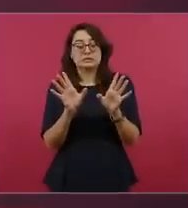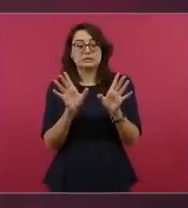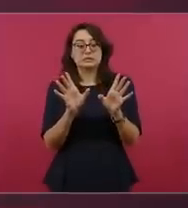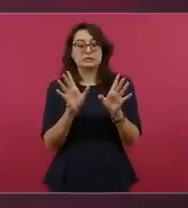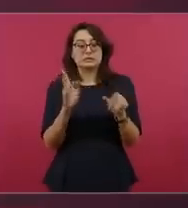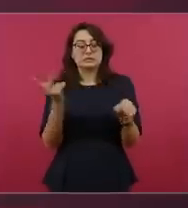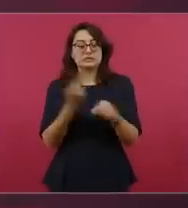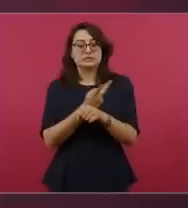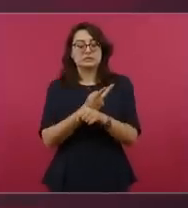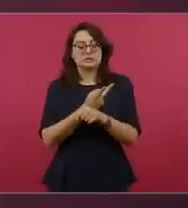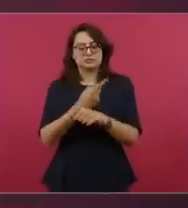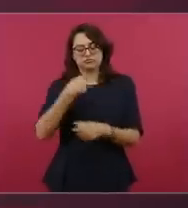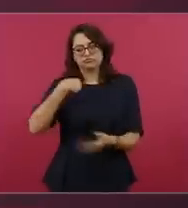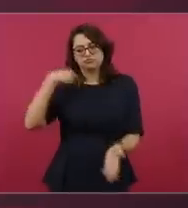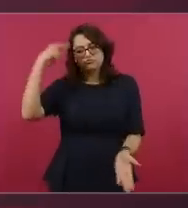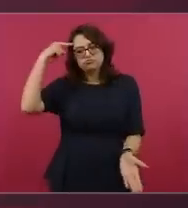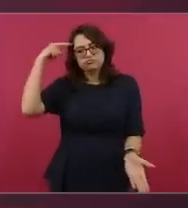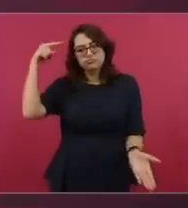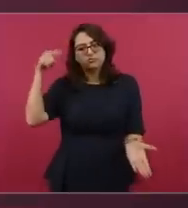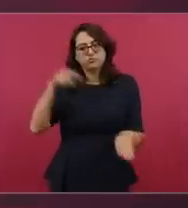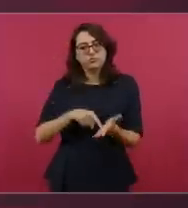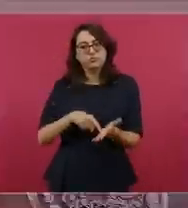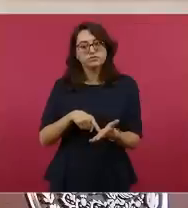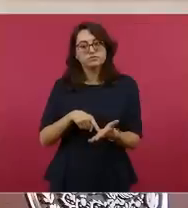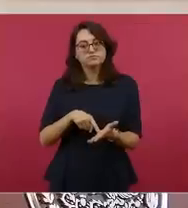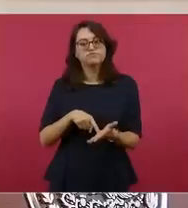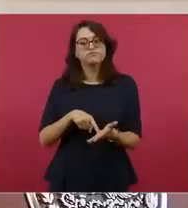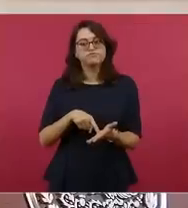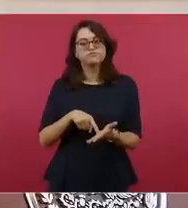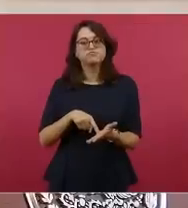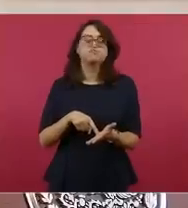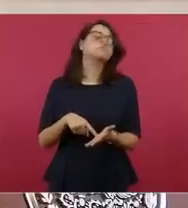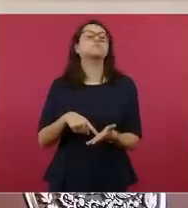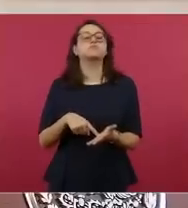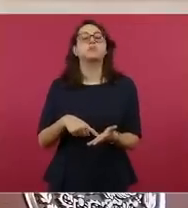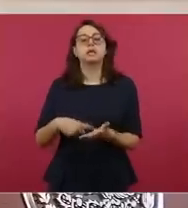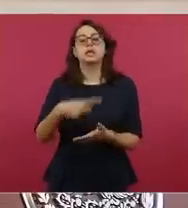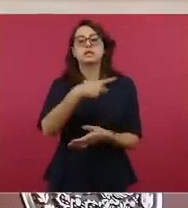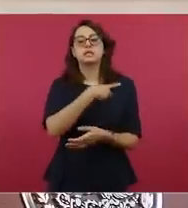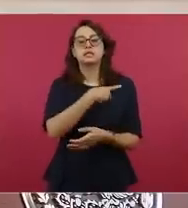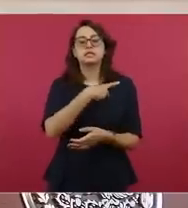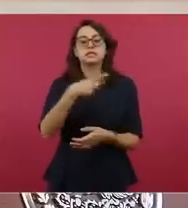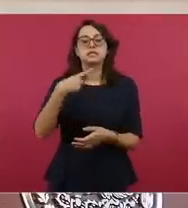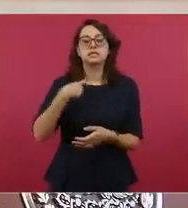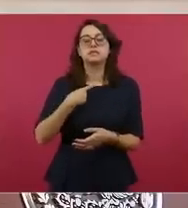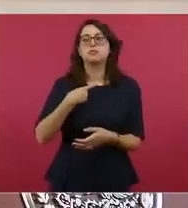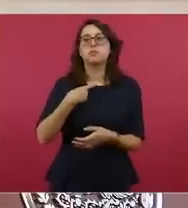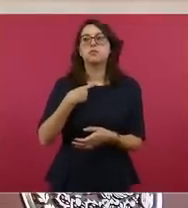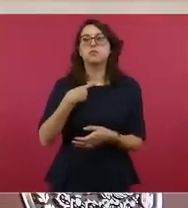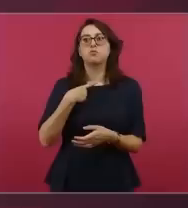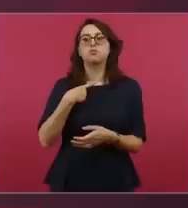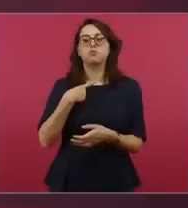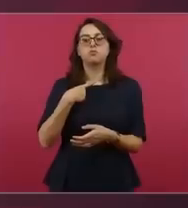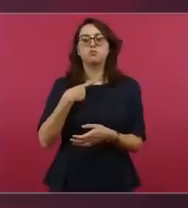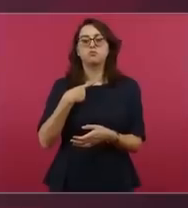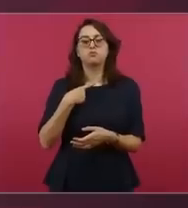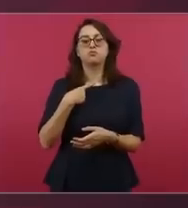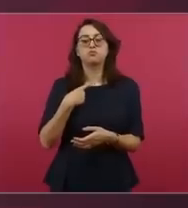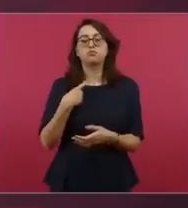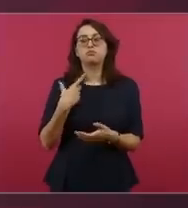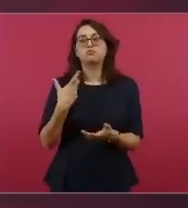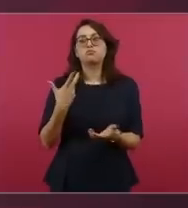creo yo que vale la pena Aunque